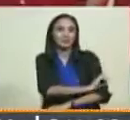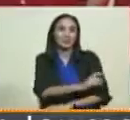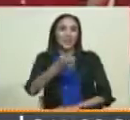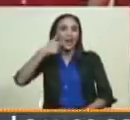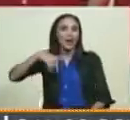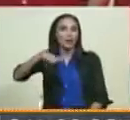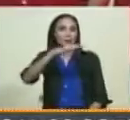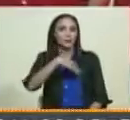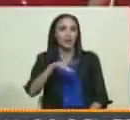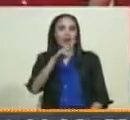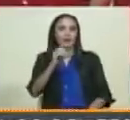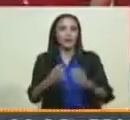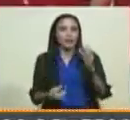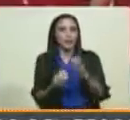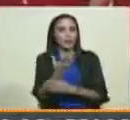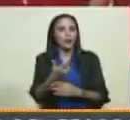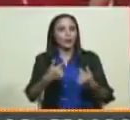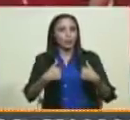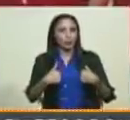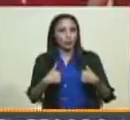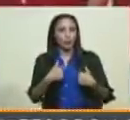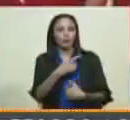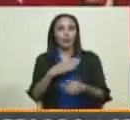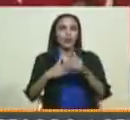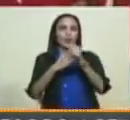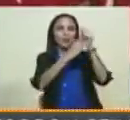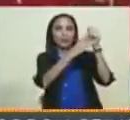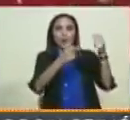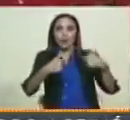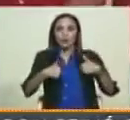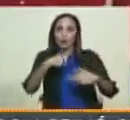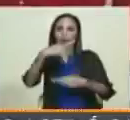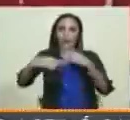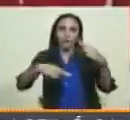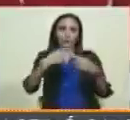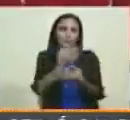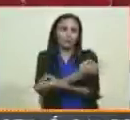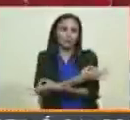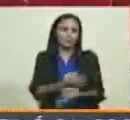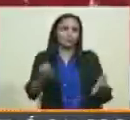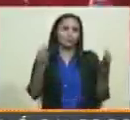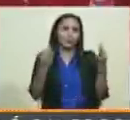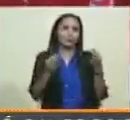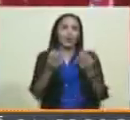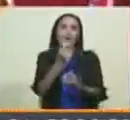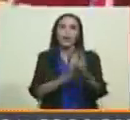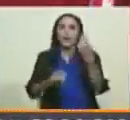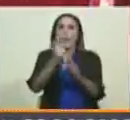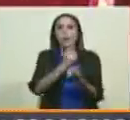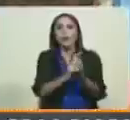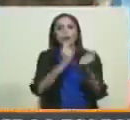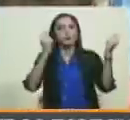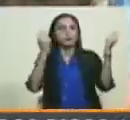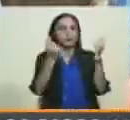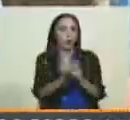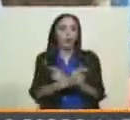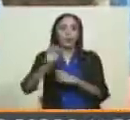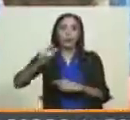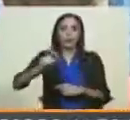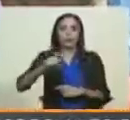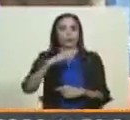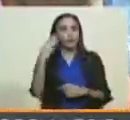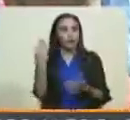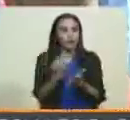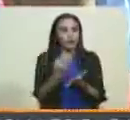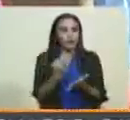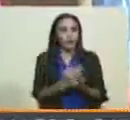voto, el 20 de mayo yo encabezaré una gran revolución económica de grandes cambios necesarios para